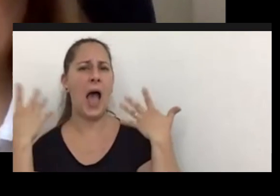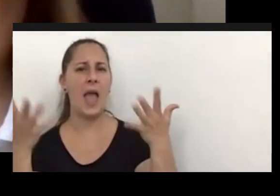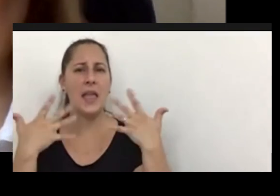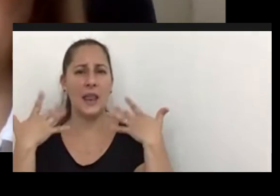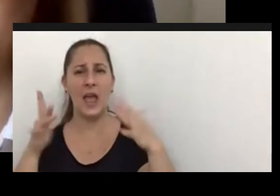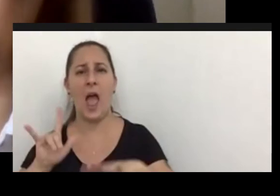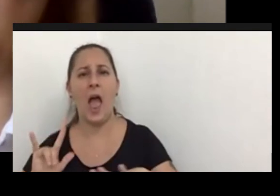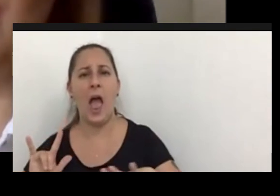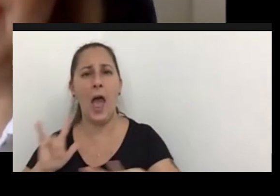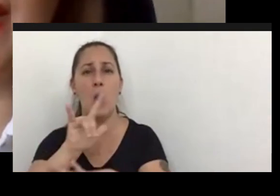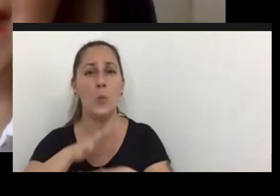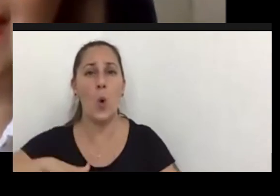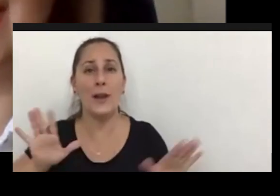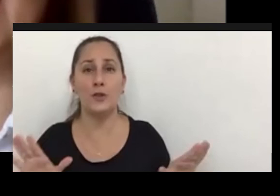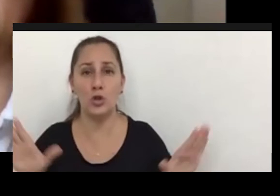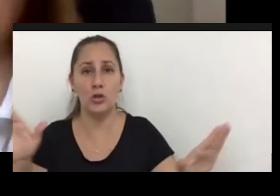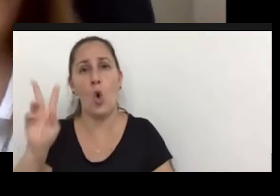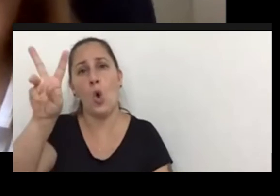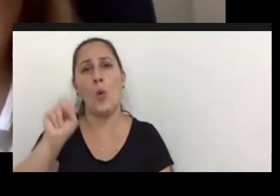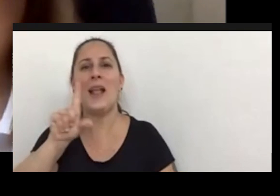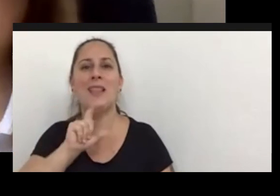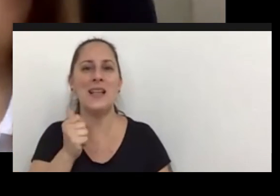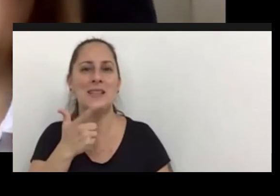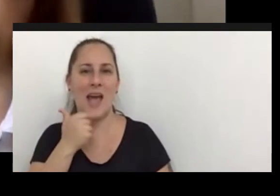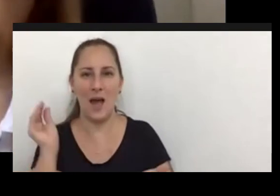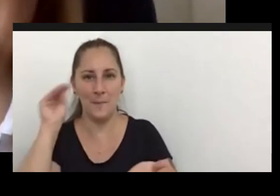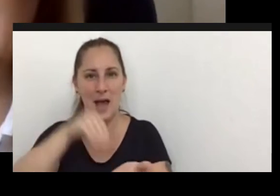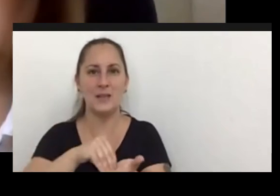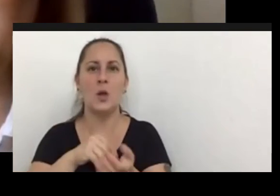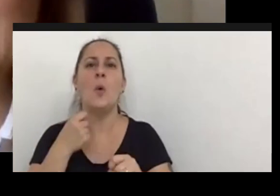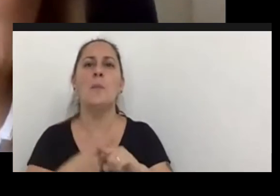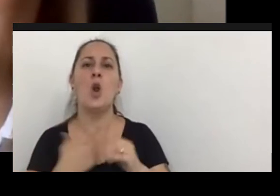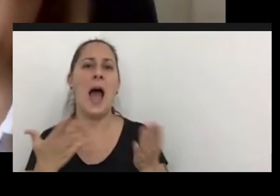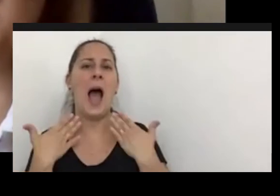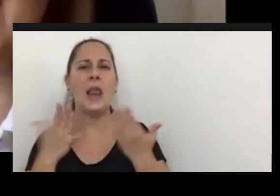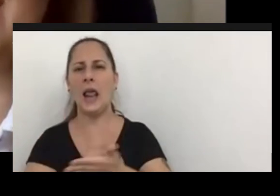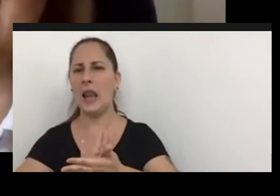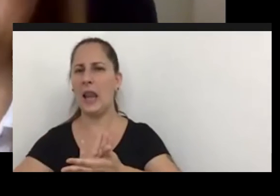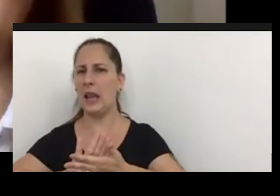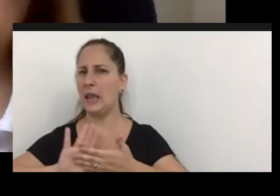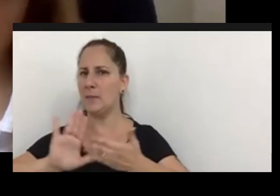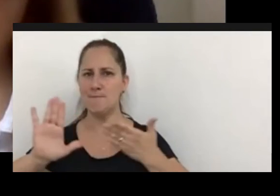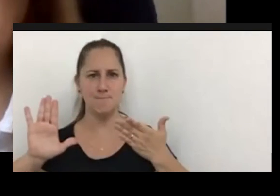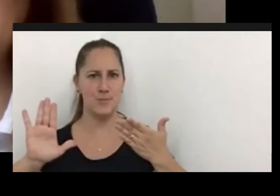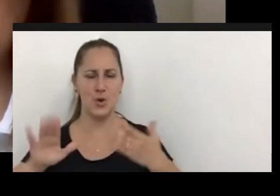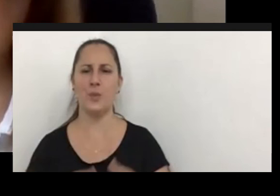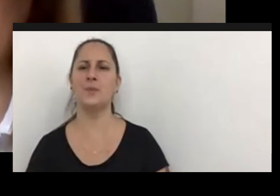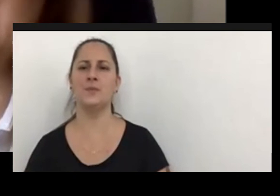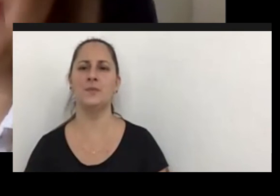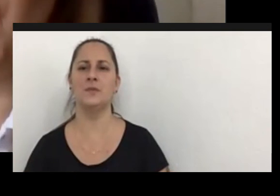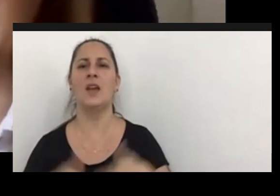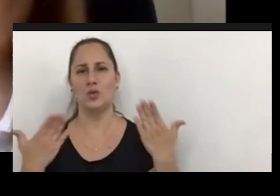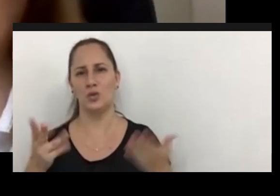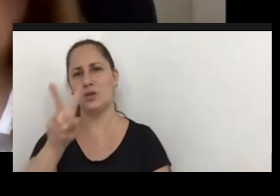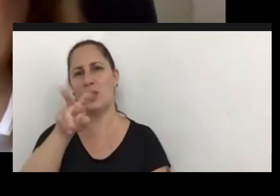una tasa adicional porque el aire está purificado y ionizado, entonces se cobra una tasa adicional.